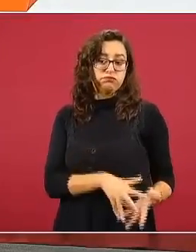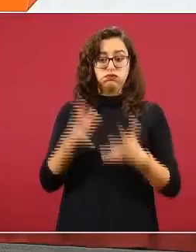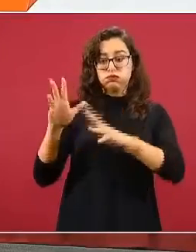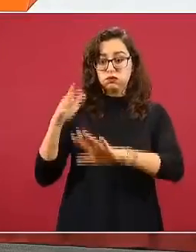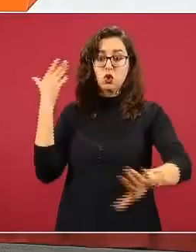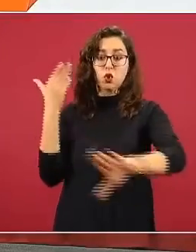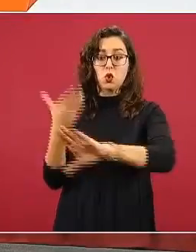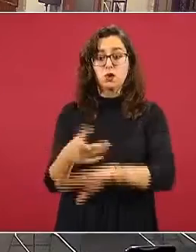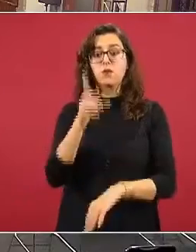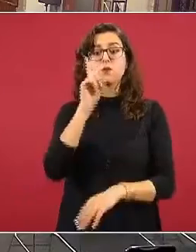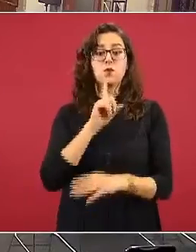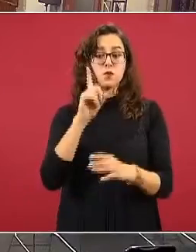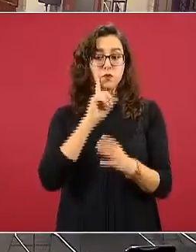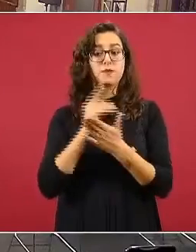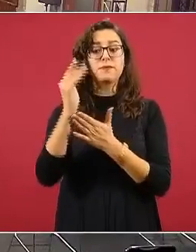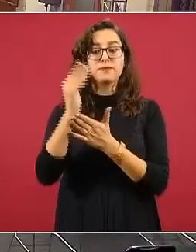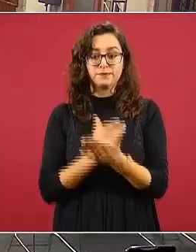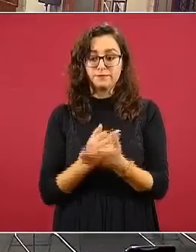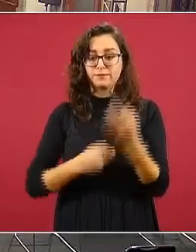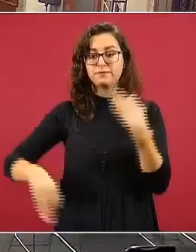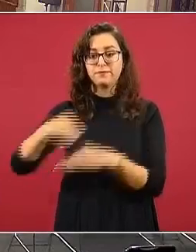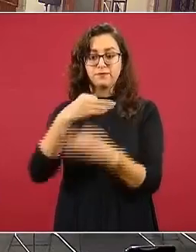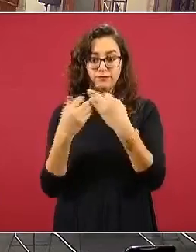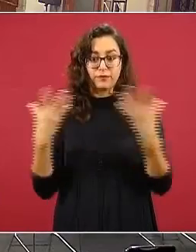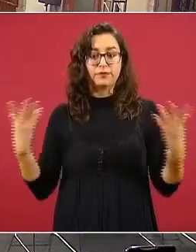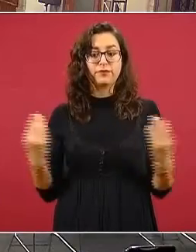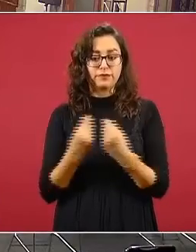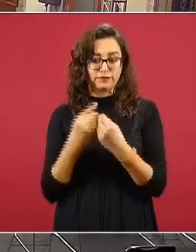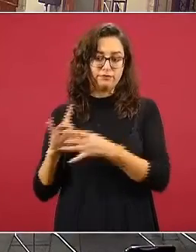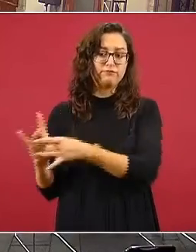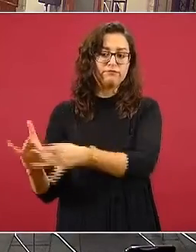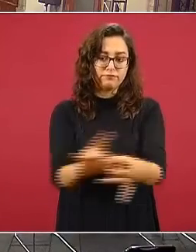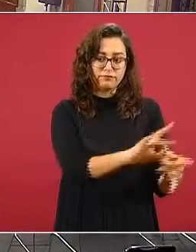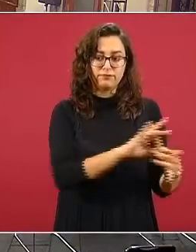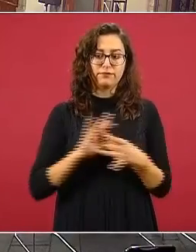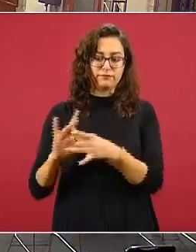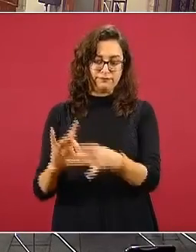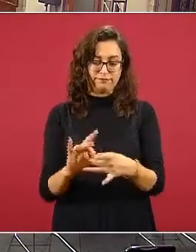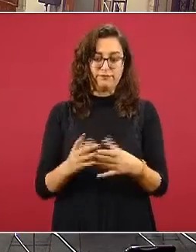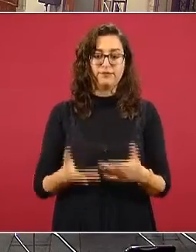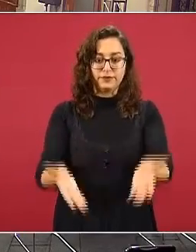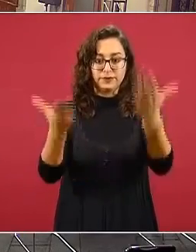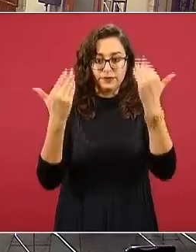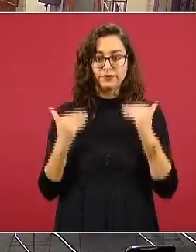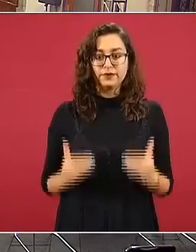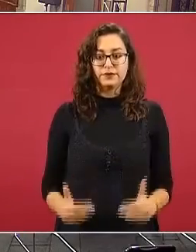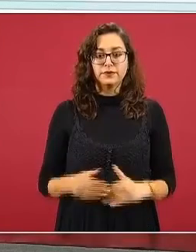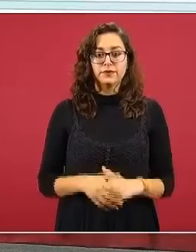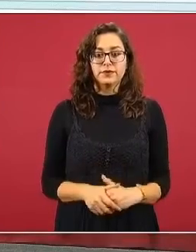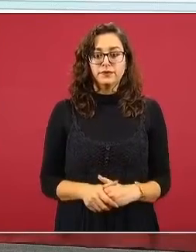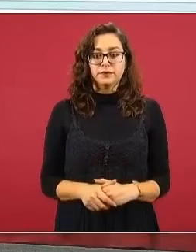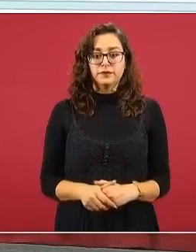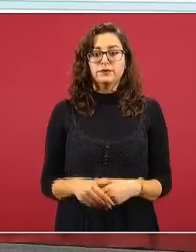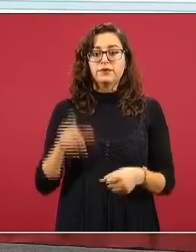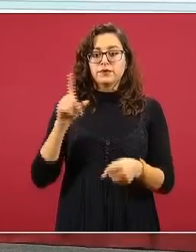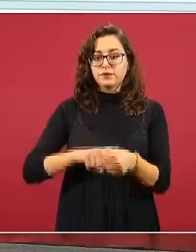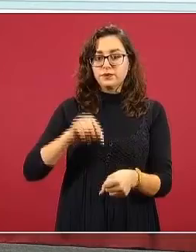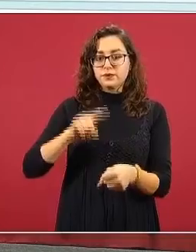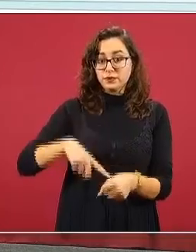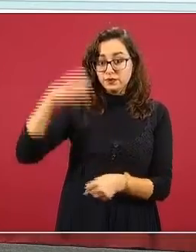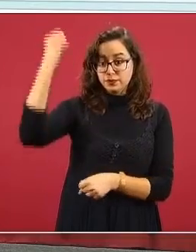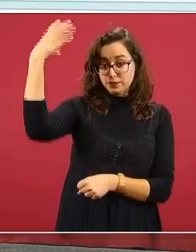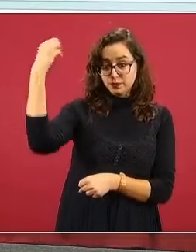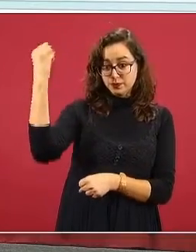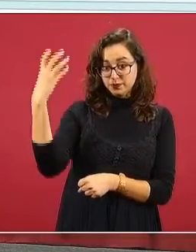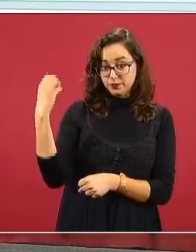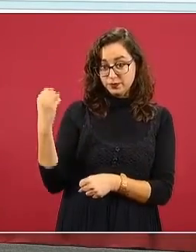las mujeres. Unámonos todos. Si vemos la siguiente diapositiva, vamos a ver nuestro semáforo de riesgo